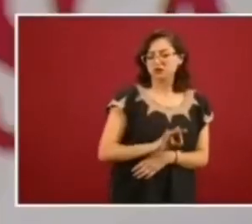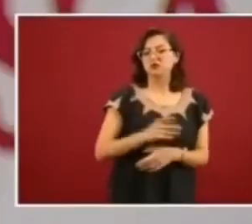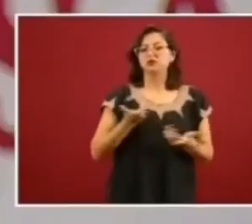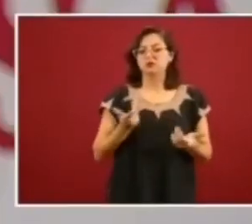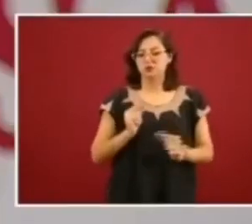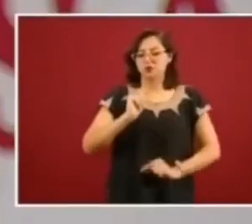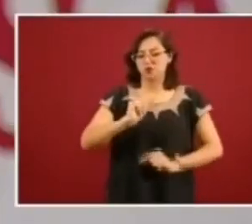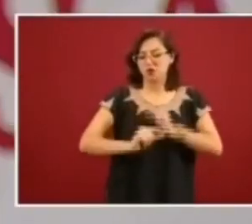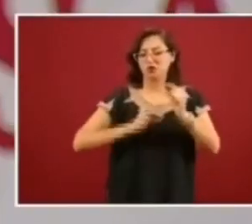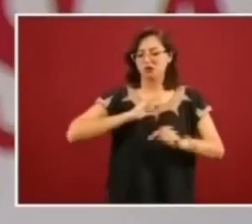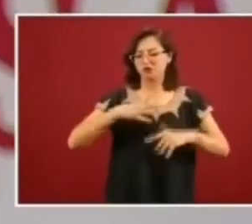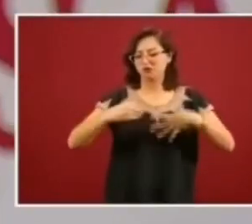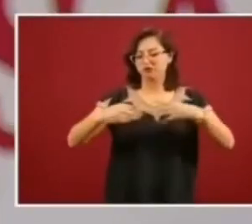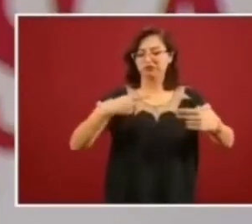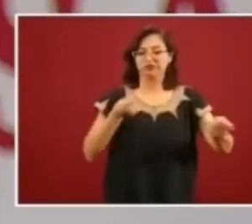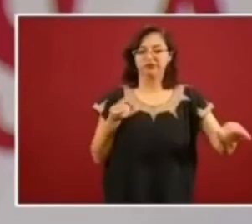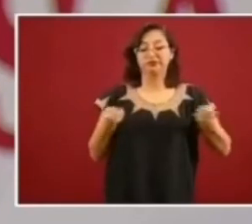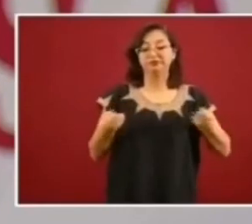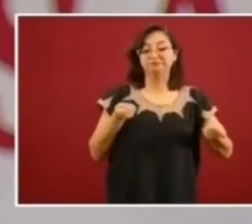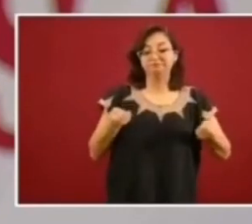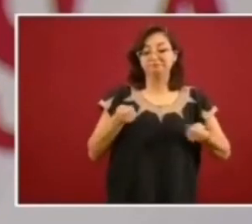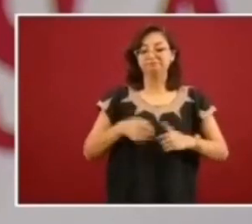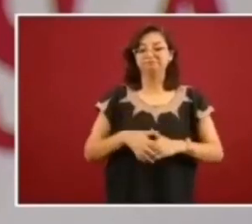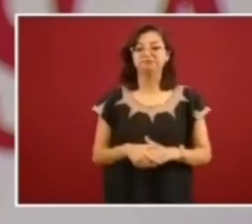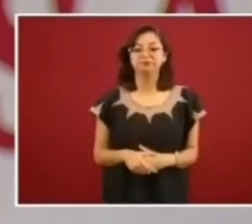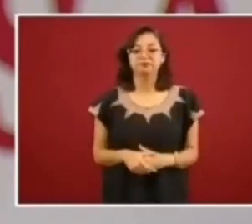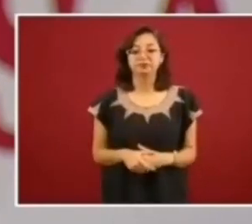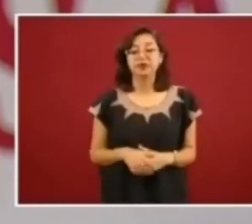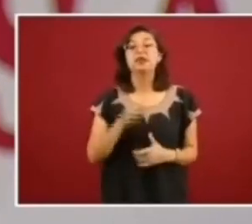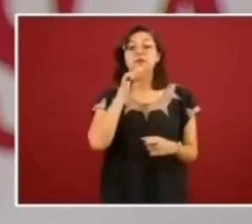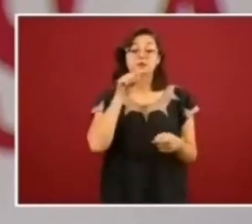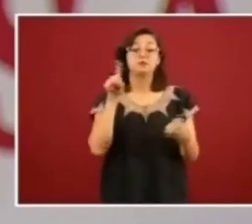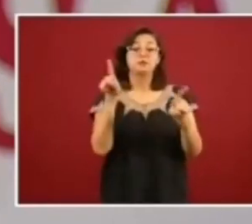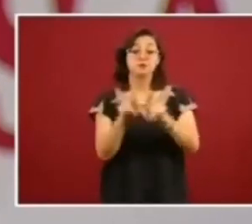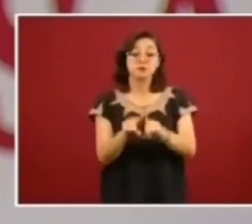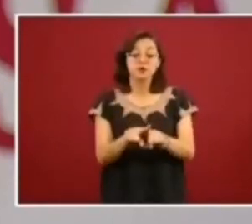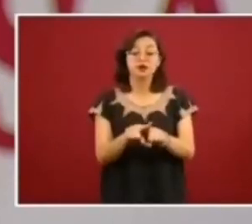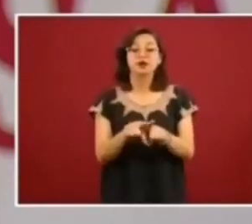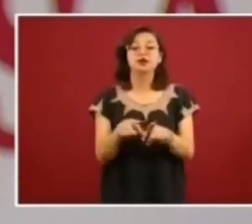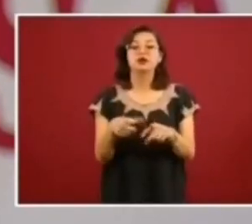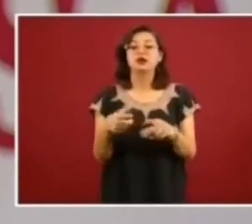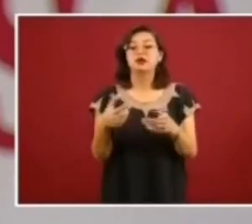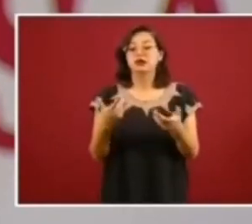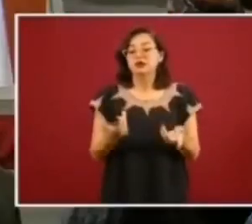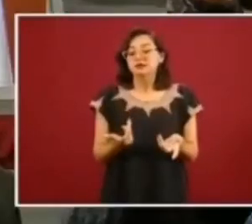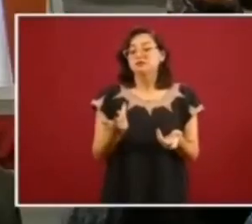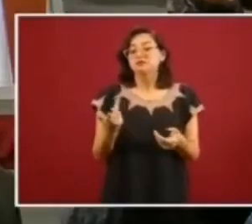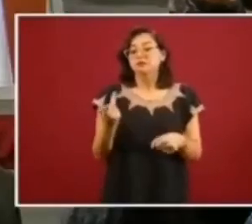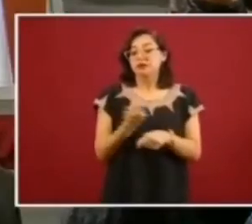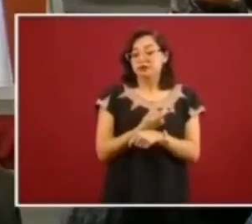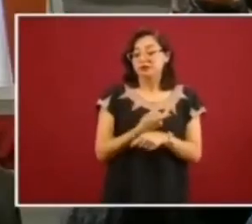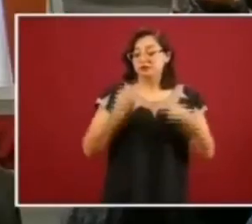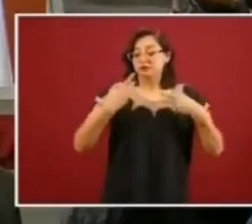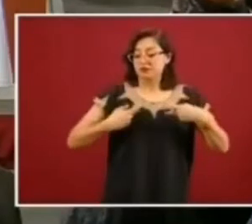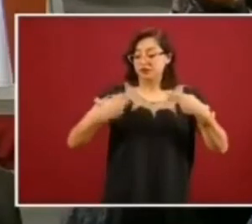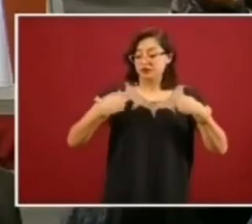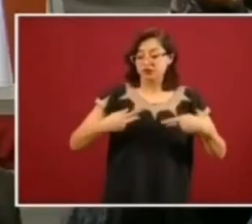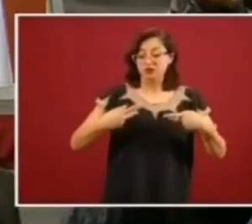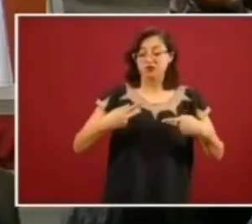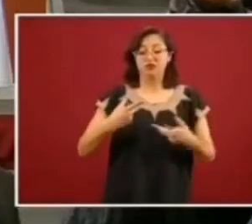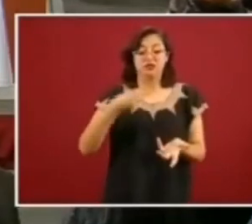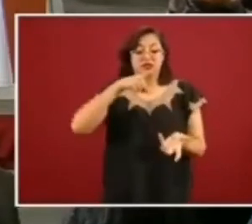controlando la epidemia. Hemos dicho también, les recuerdo, que la enorme mayoría de personas